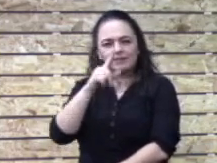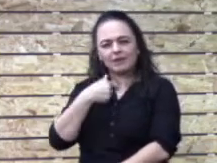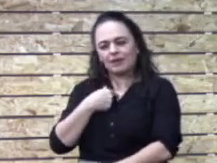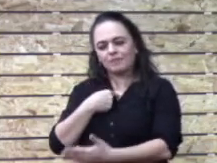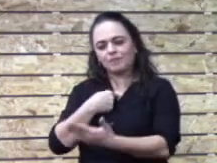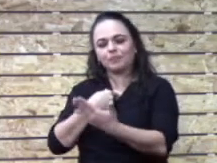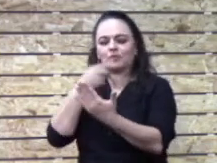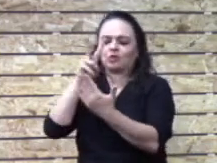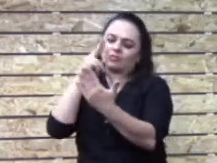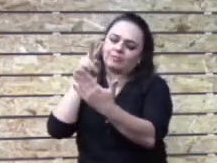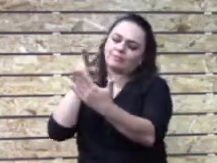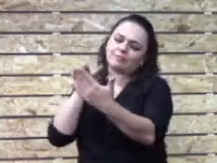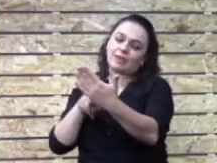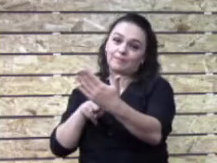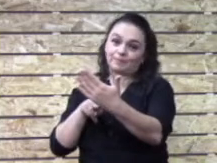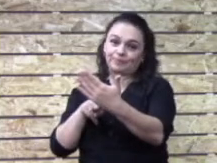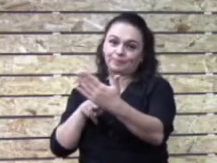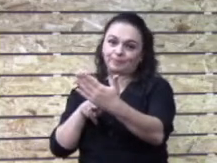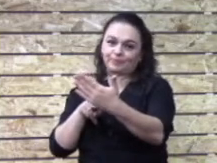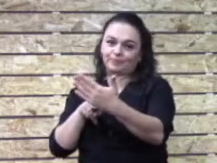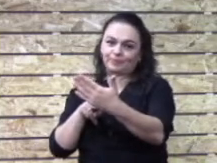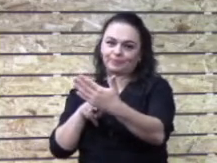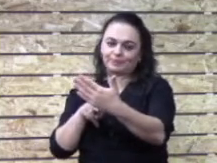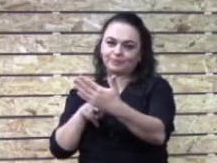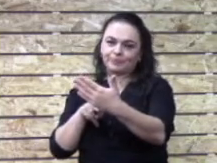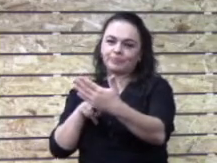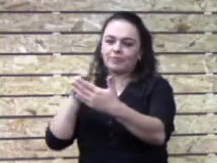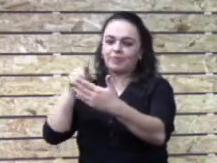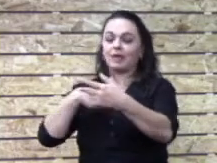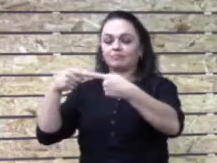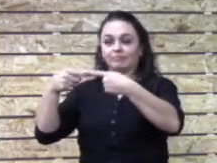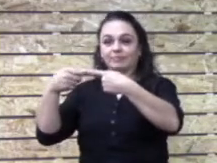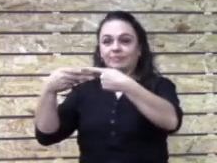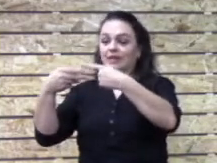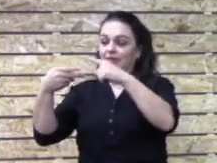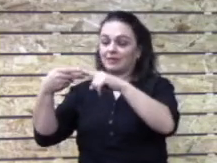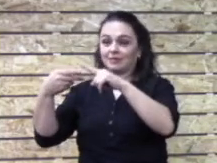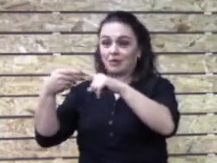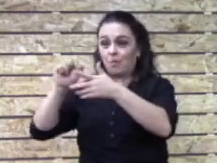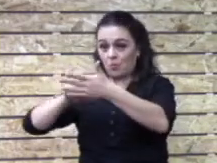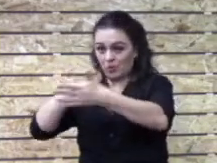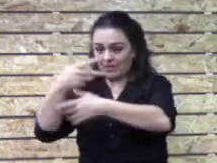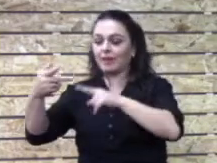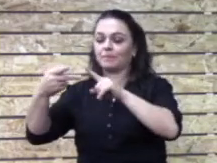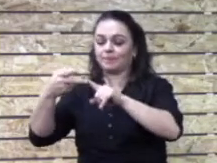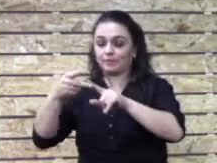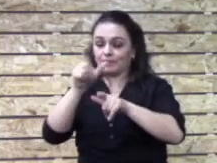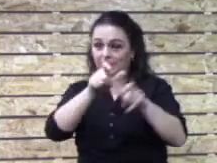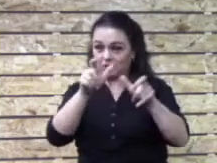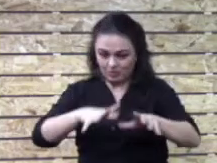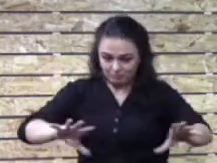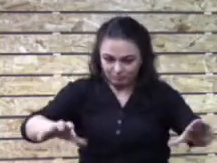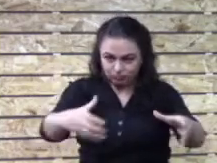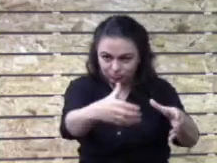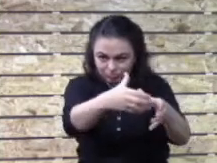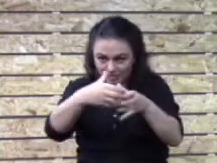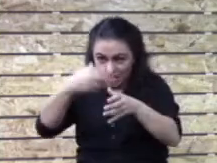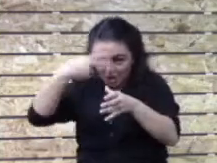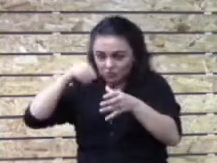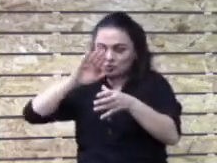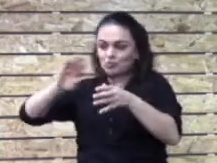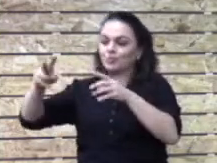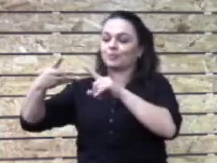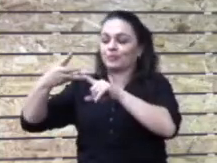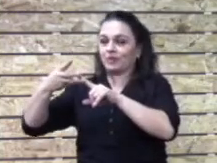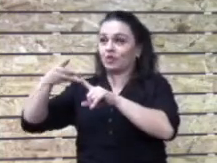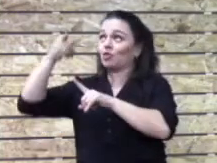del poeta en su propia fe, el diálogo del poeta con el pueblo, y él decide intervenir y decir, un momentico, yo voy a